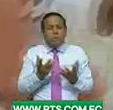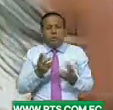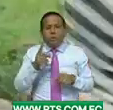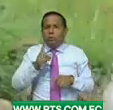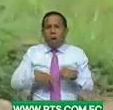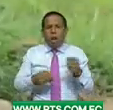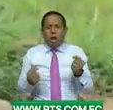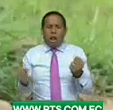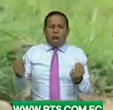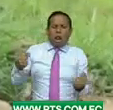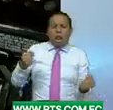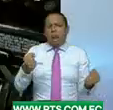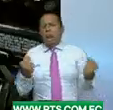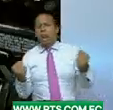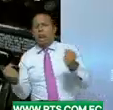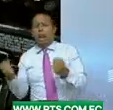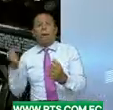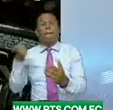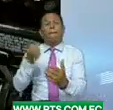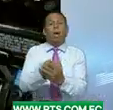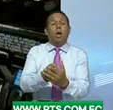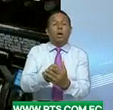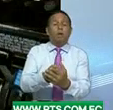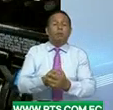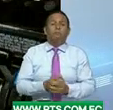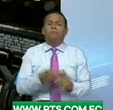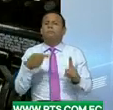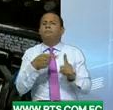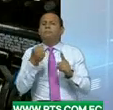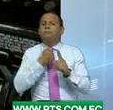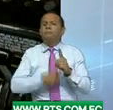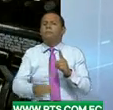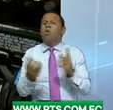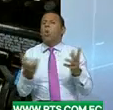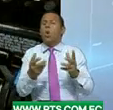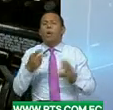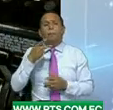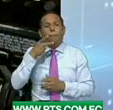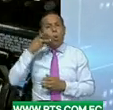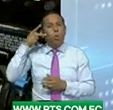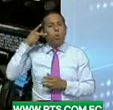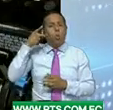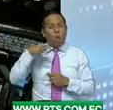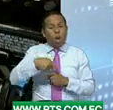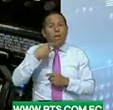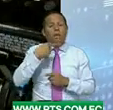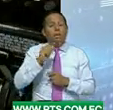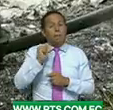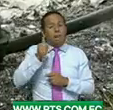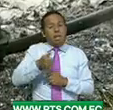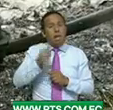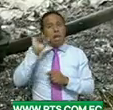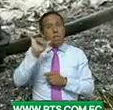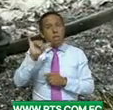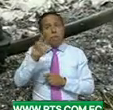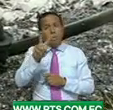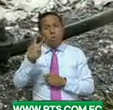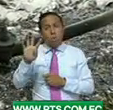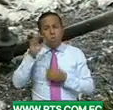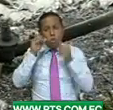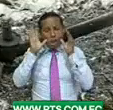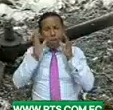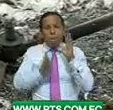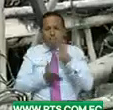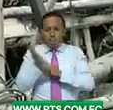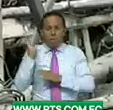no pudo maniobrar la avioneta. El fallecido, oriundo del Puyo, tenía previsto viajar a su tierra natal este sábado 24 de diciembre